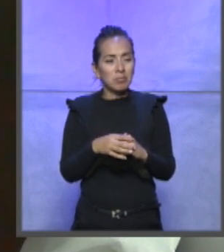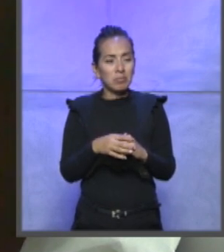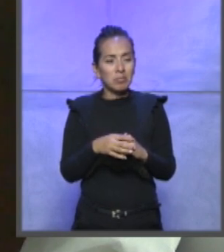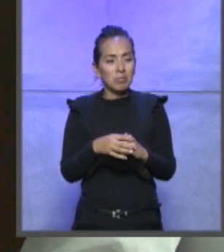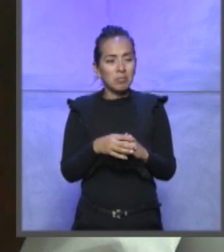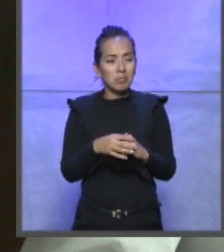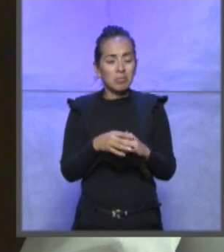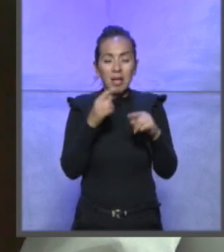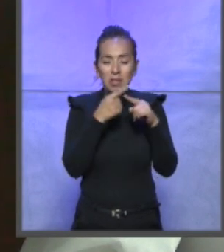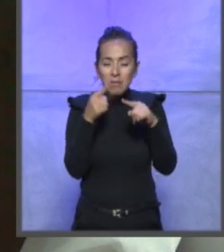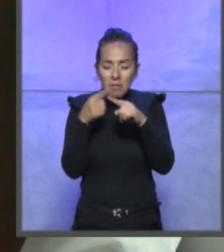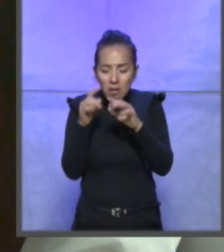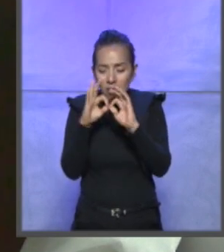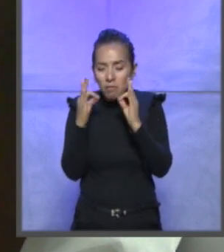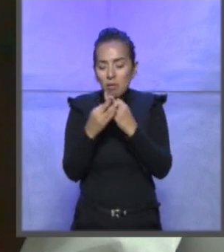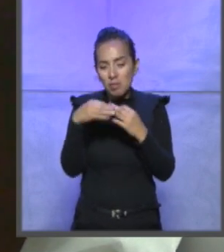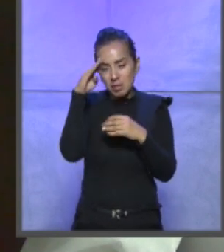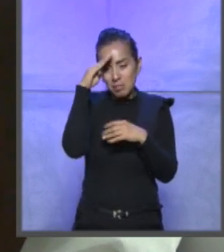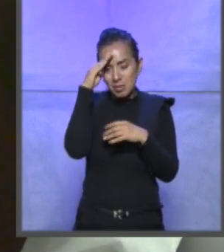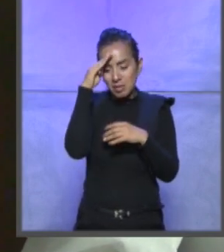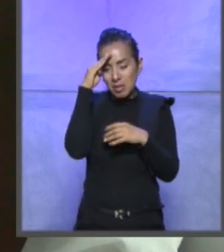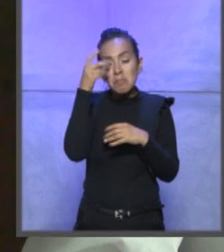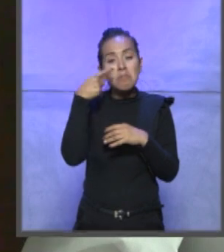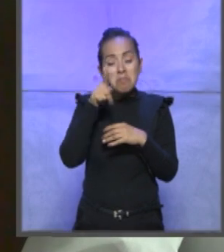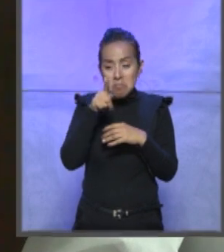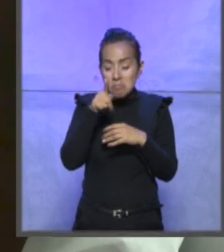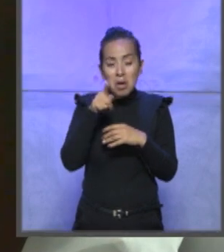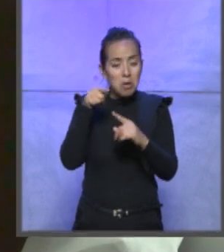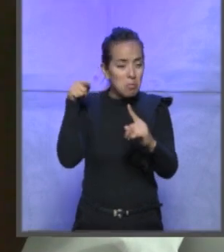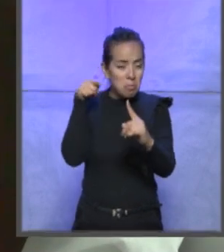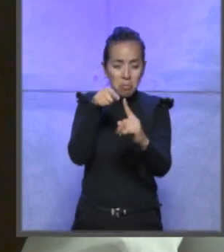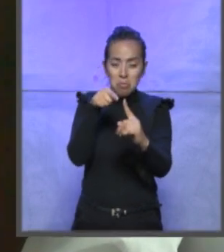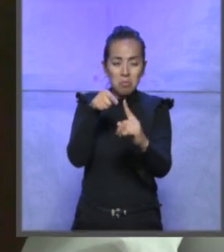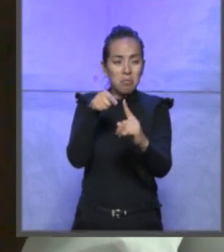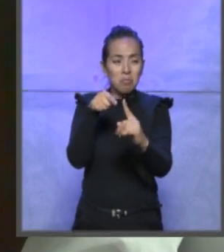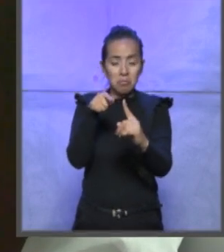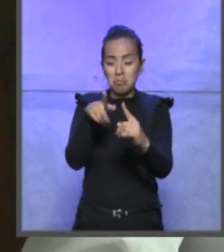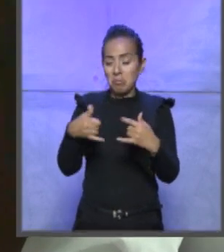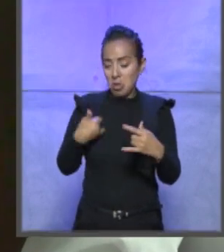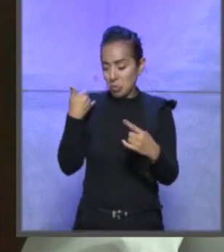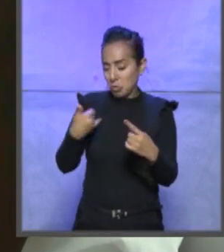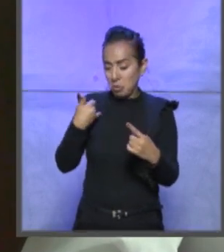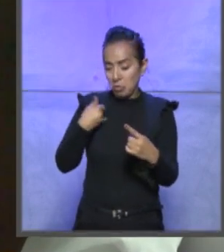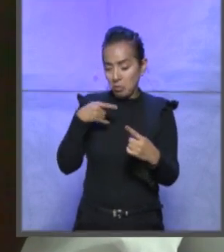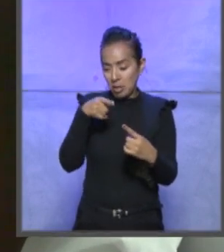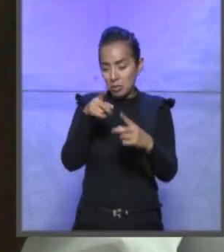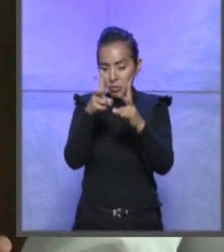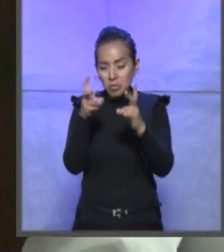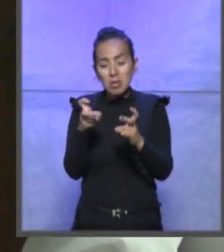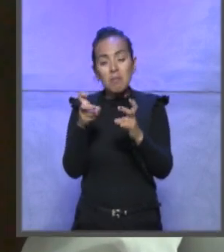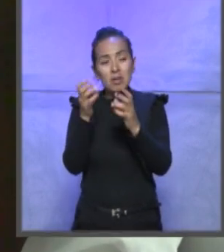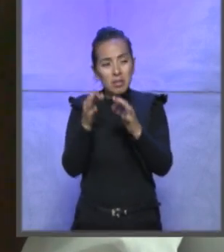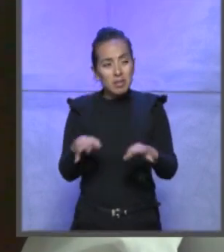de diferentes maneras de pensar, pero igual llegamos a una conclusión en el que llegaba de que los jóvenes, es